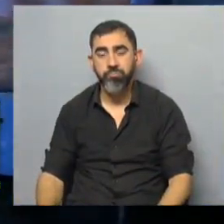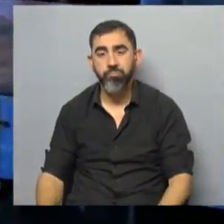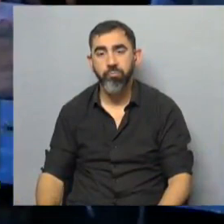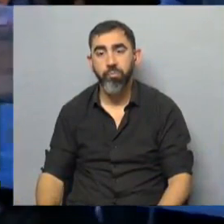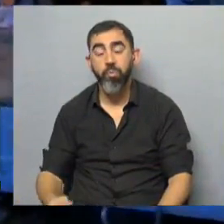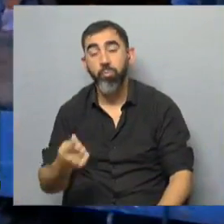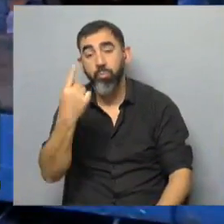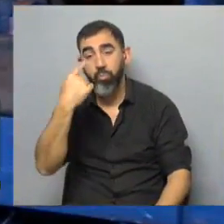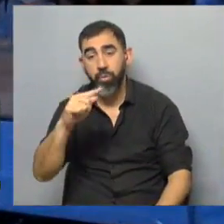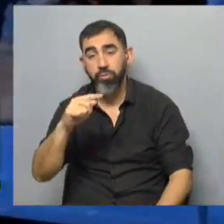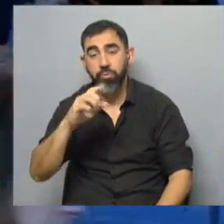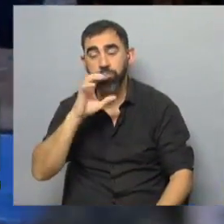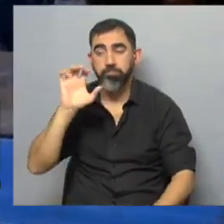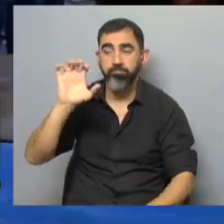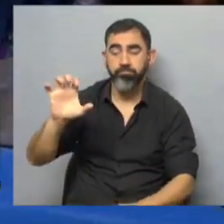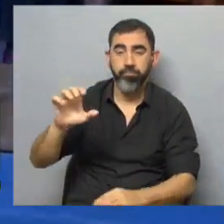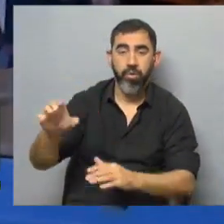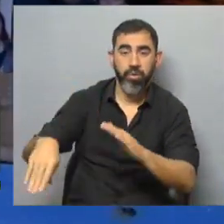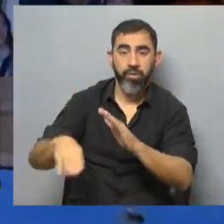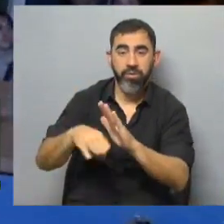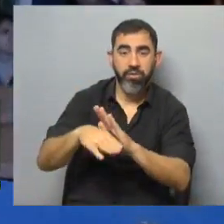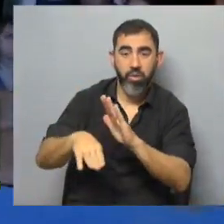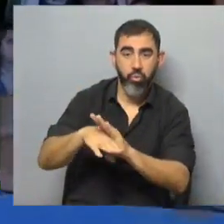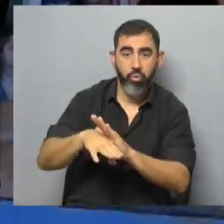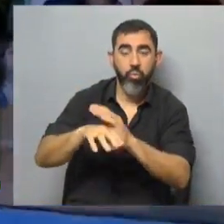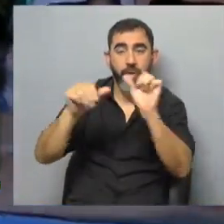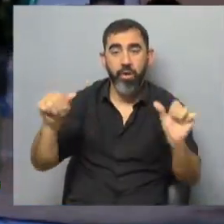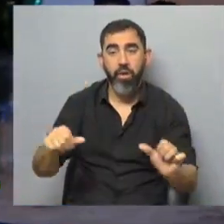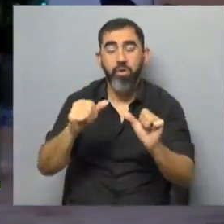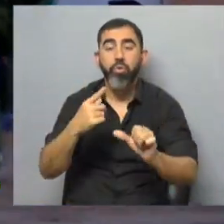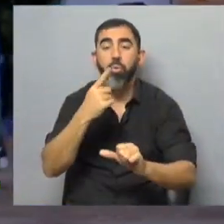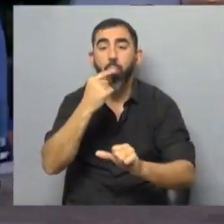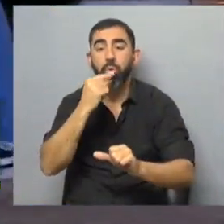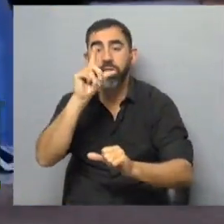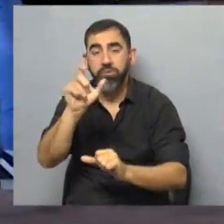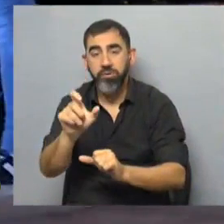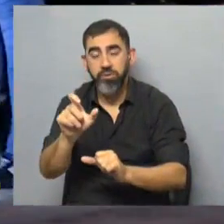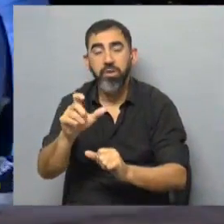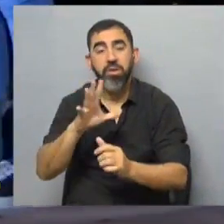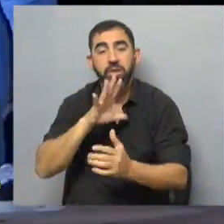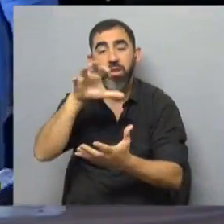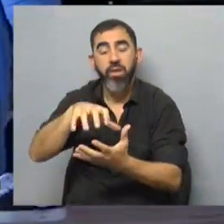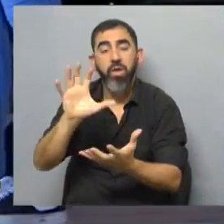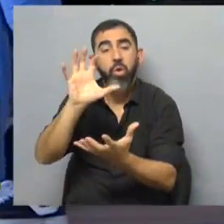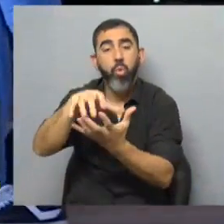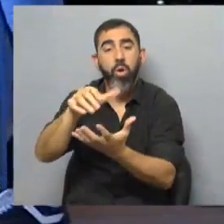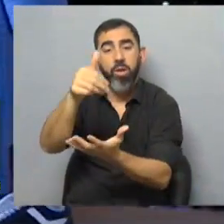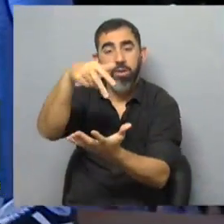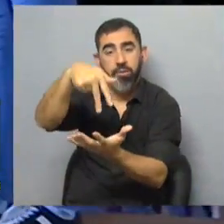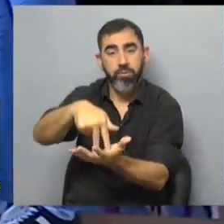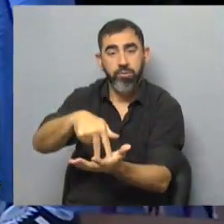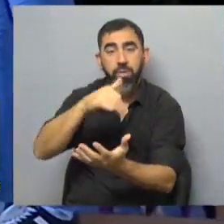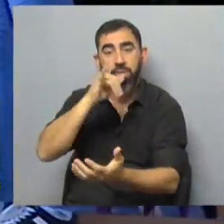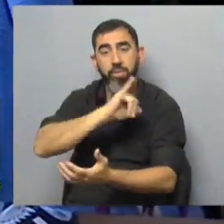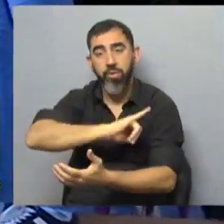Es por esto que repudiamos los desalojos efectuados mediante la fuerza policial y su permanencia en los centros educativos.